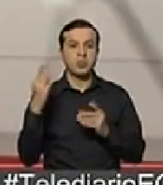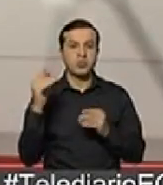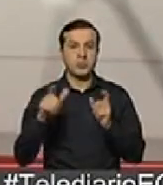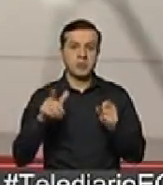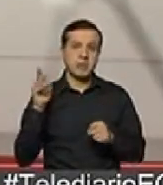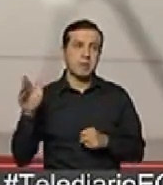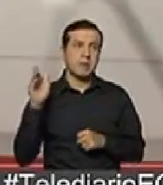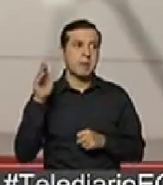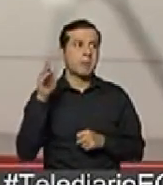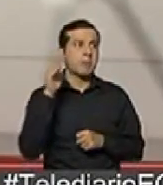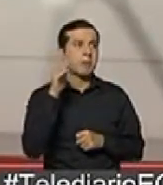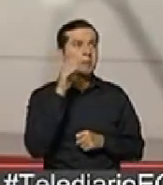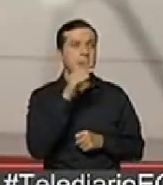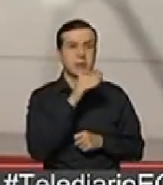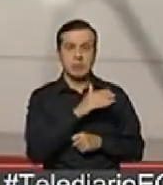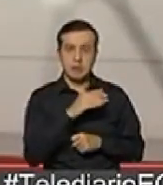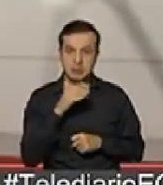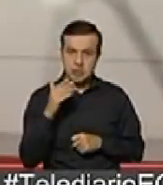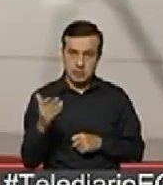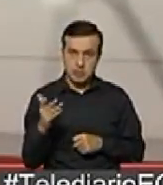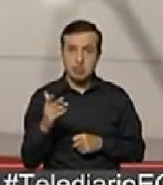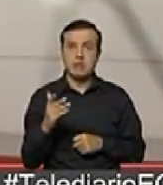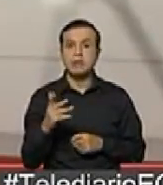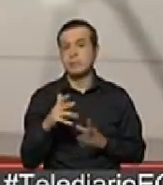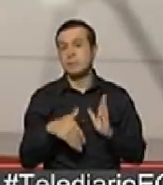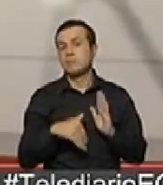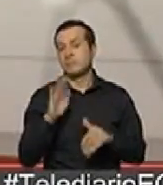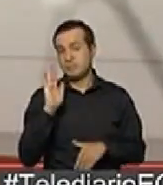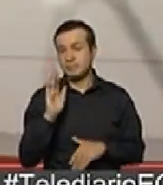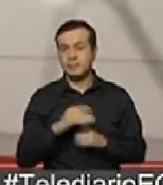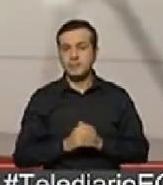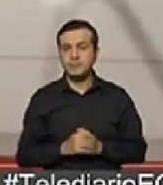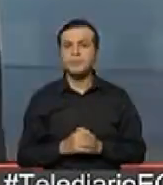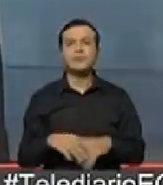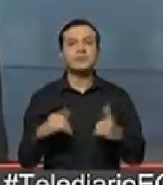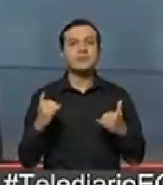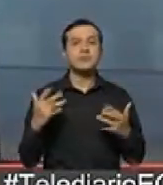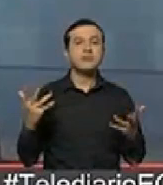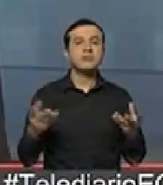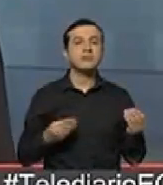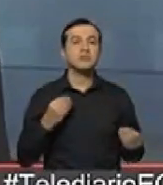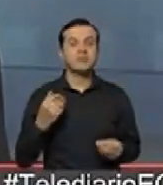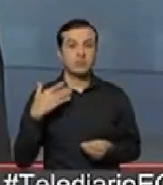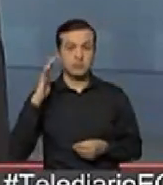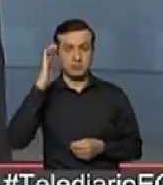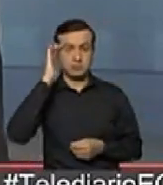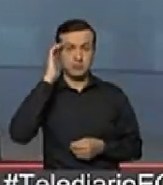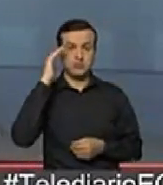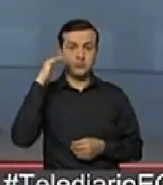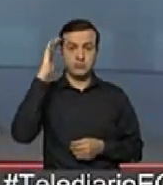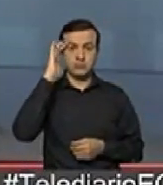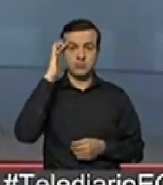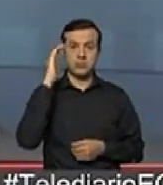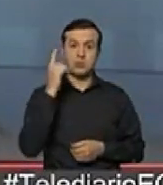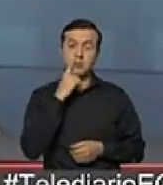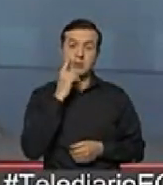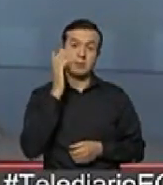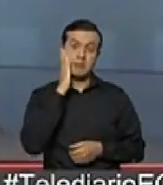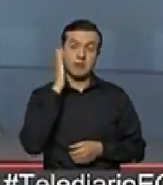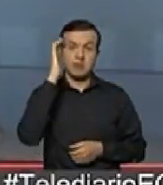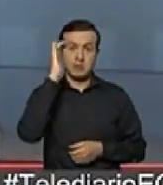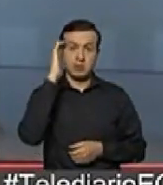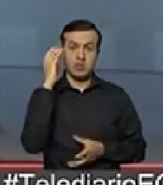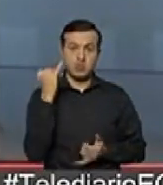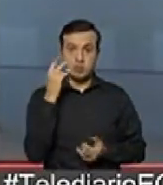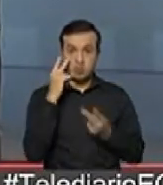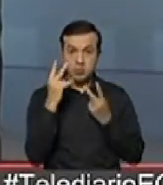creo yo, que se produce el incremento. Ahora, de casos. ¿Este incremento debería preocuparnos como padres de familia? Vemos que los